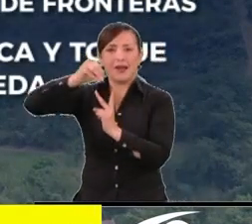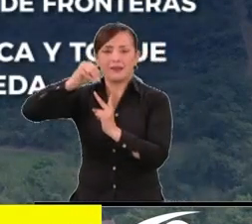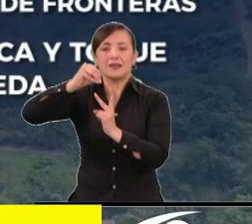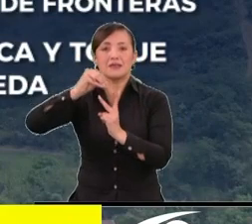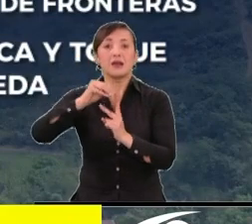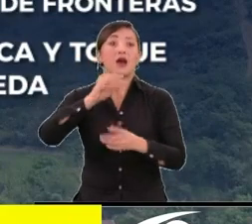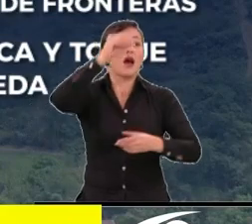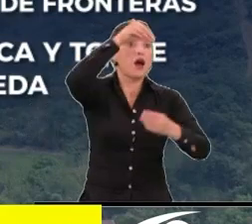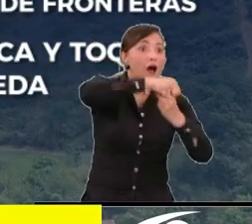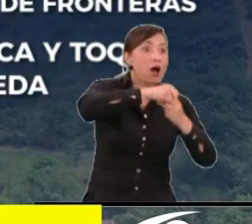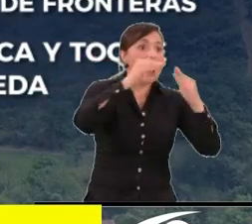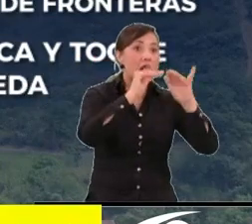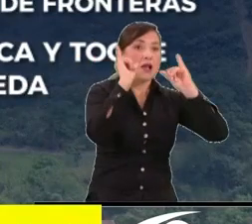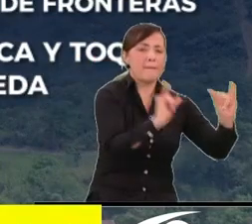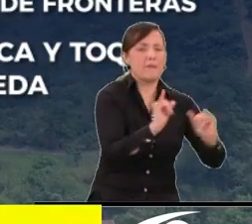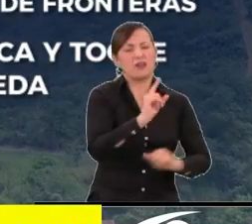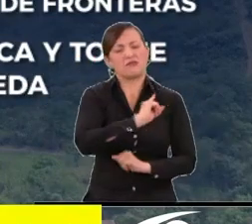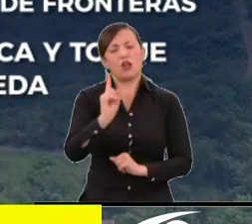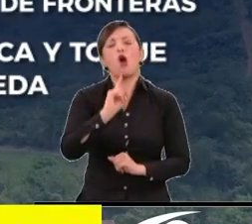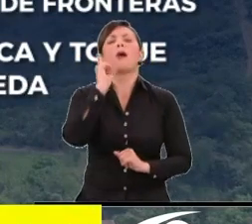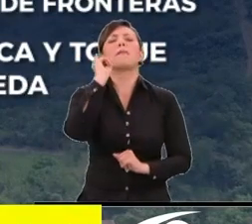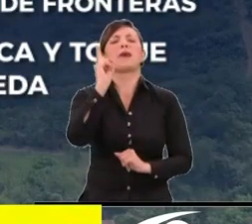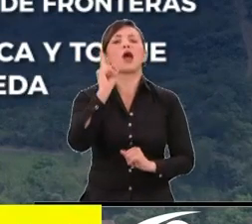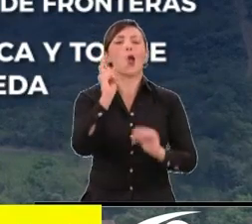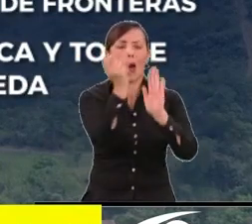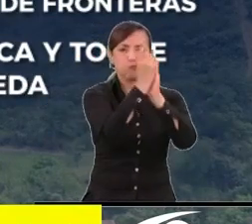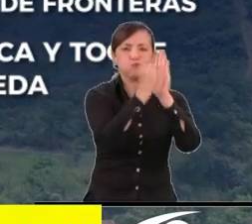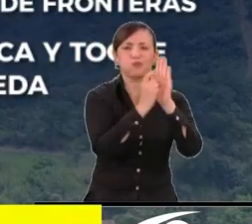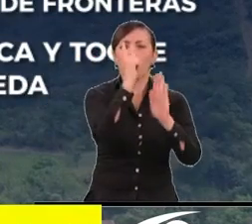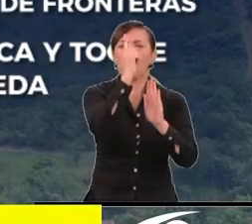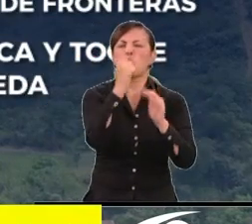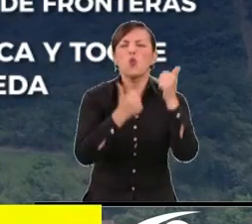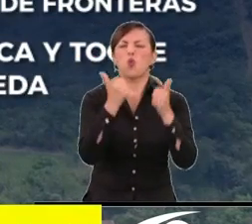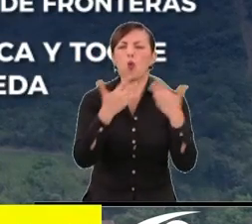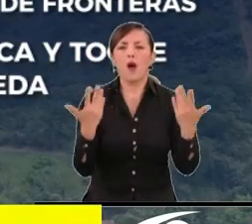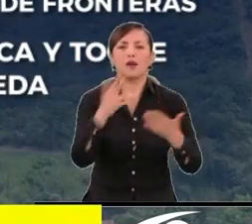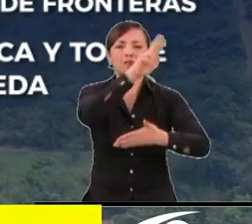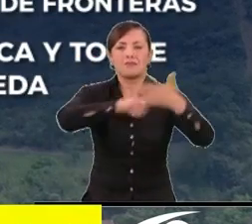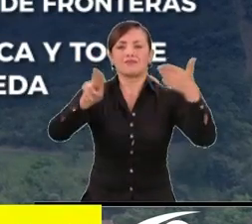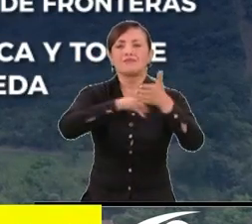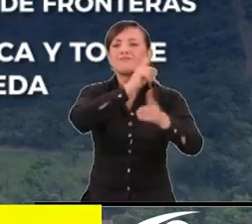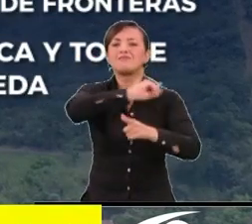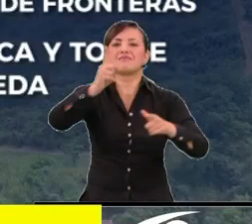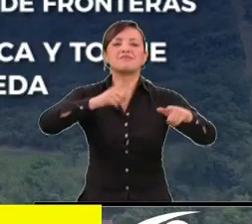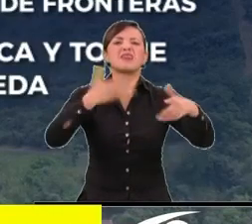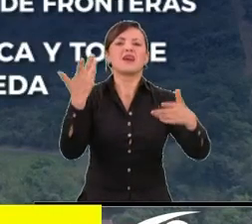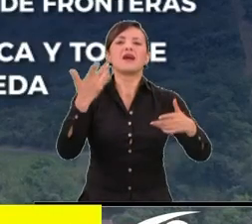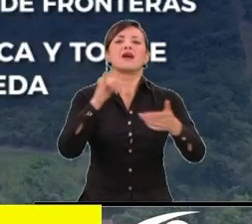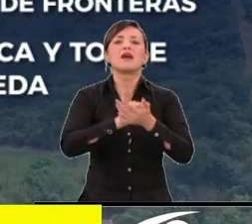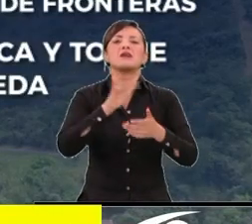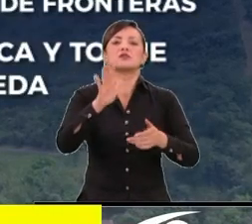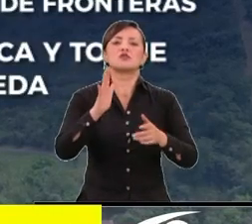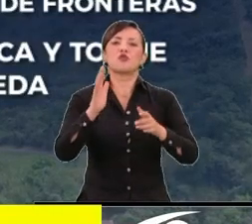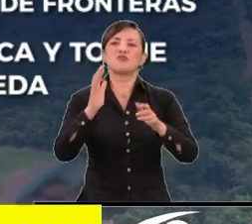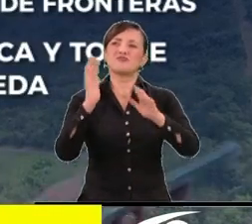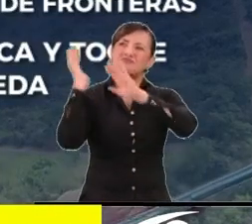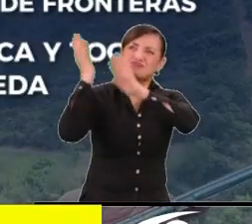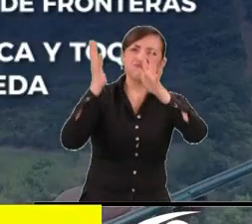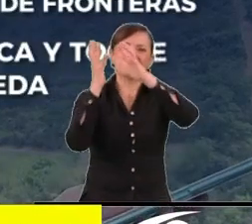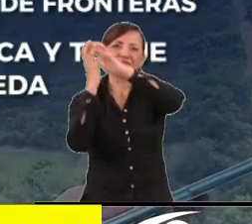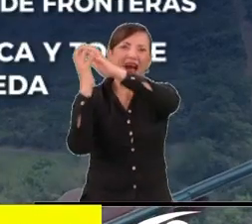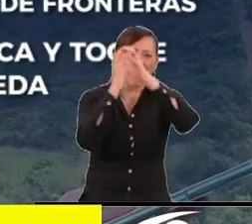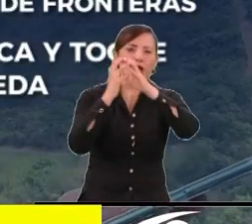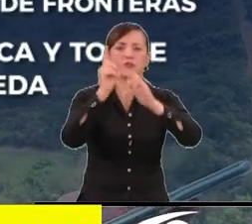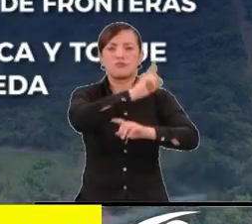de queda, eso hay que aclararlo, pero sí aplica una restricción adicional y es la prohibición a la circulación de vehículos de transporte de carga, como por